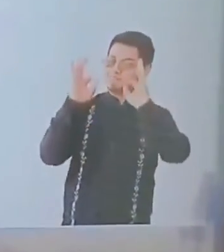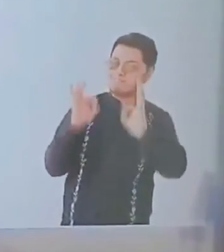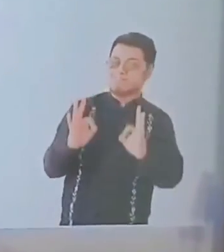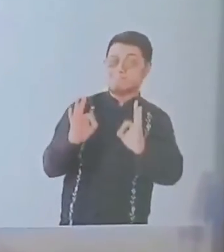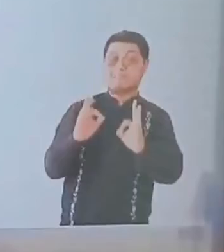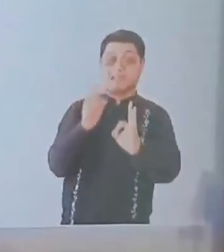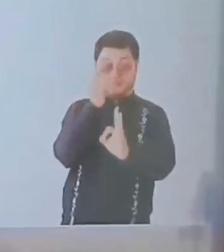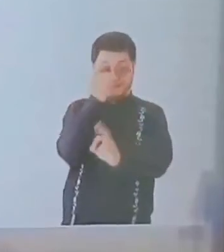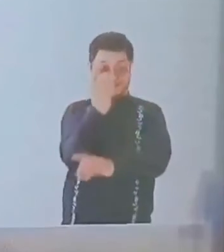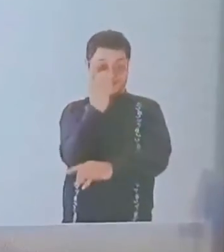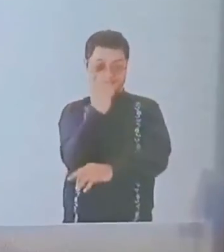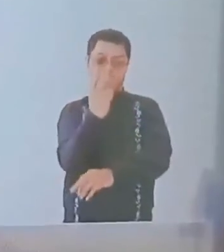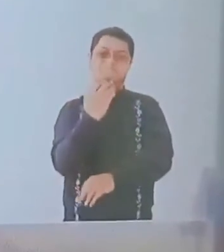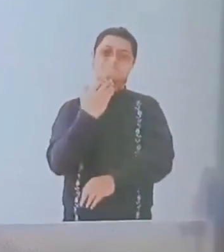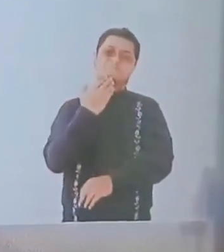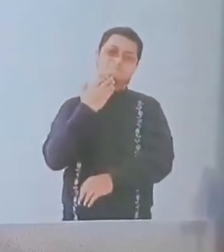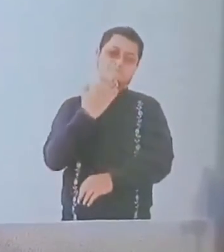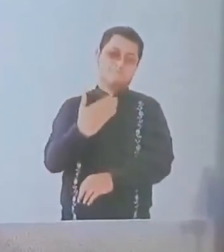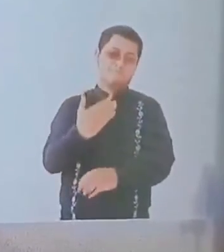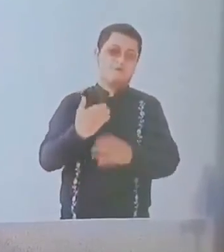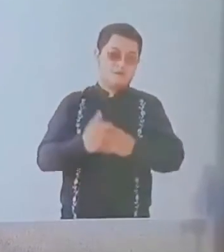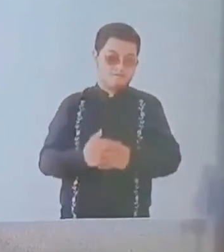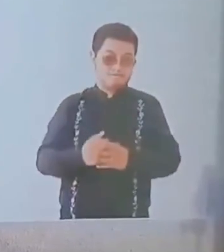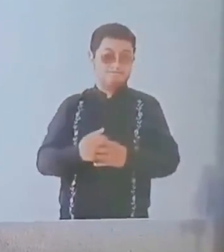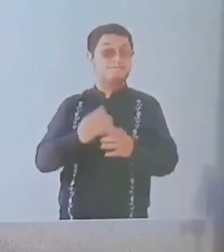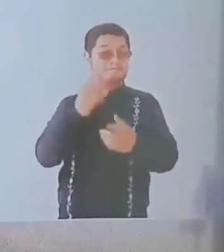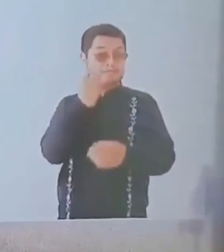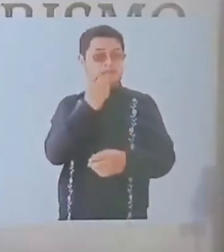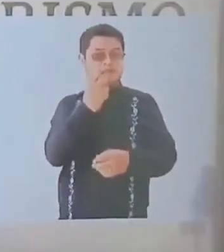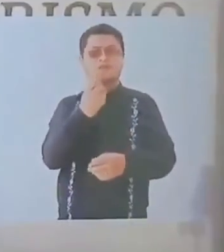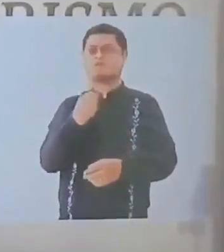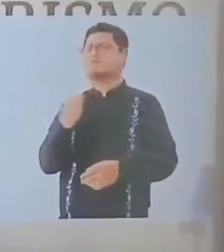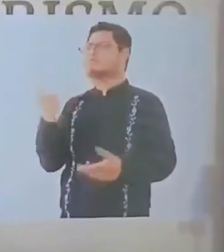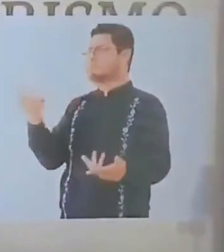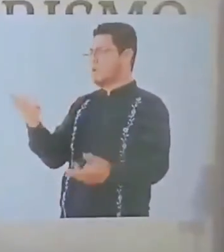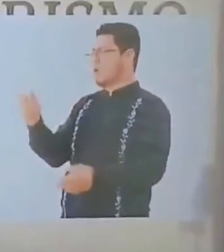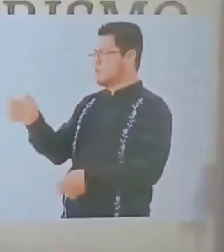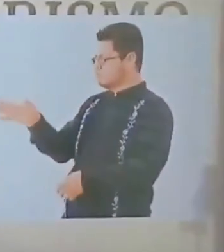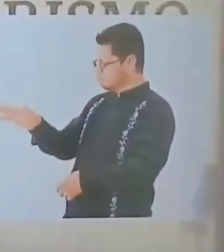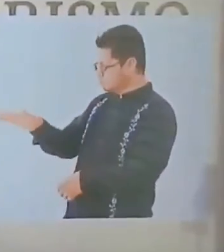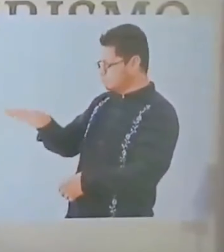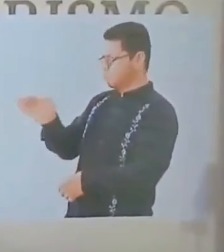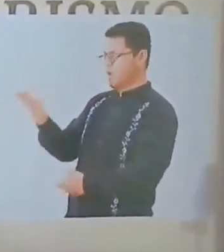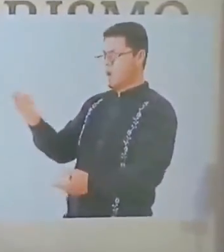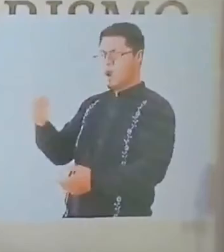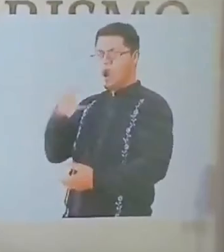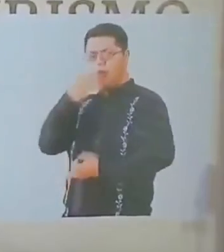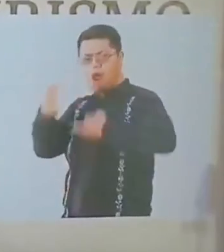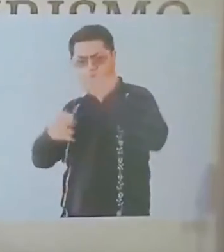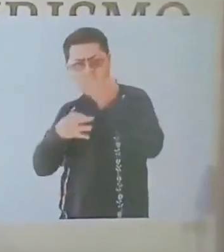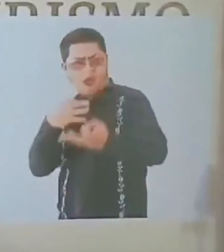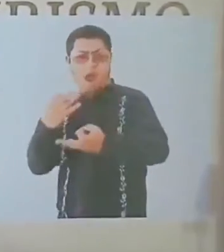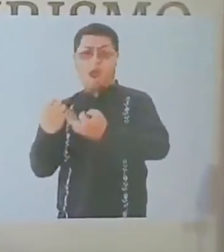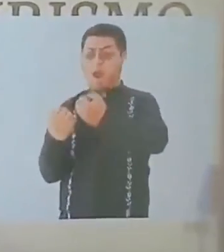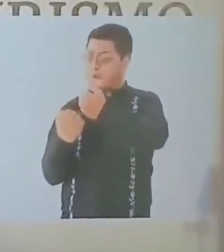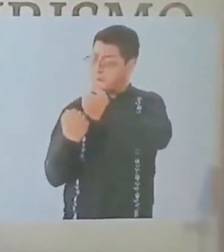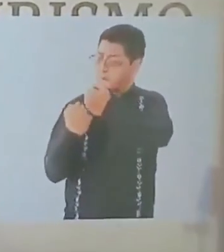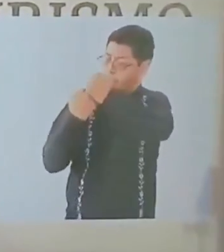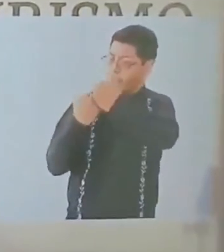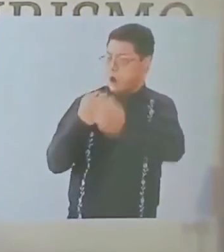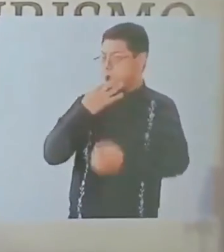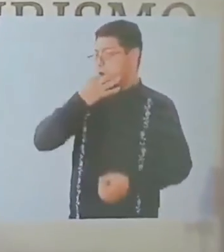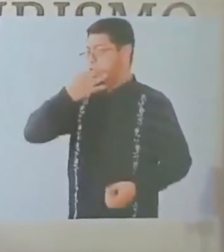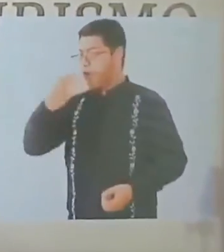Ese es el camino. Y convencer y persuadir y argumentar.